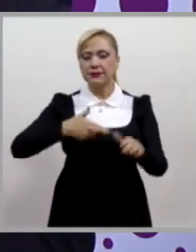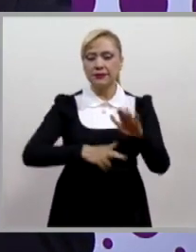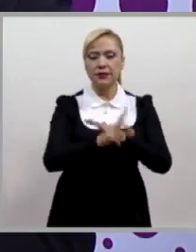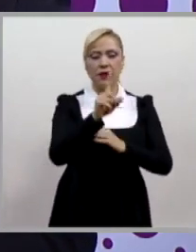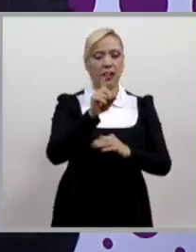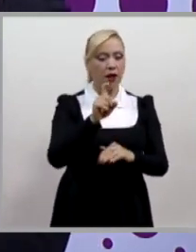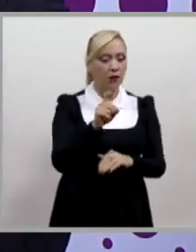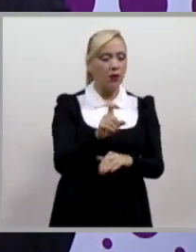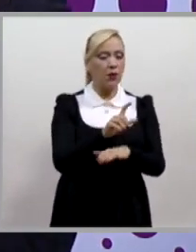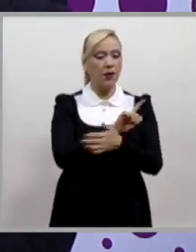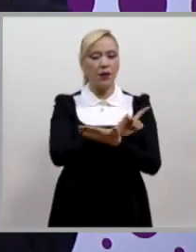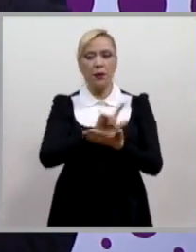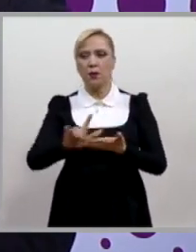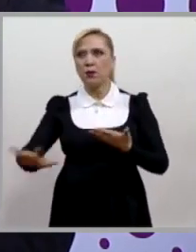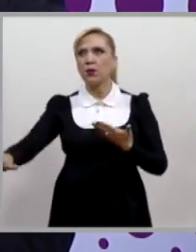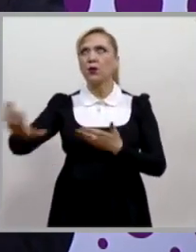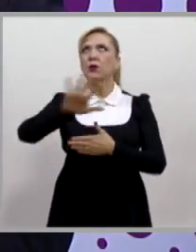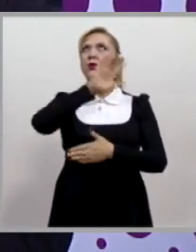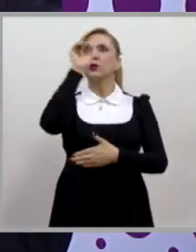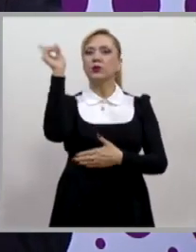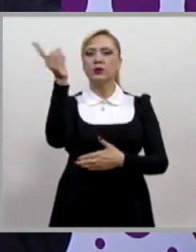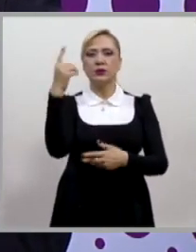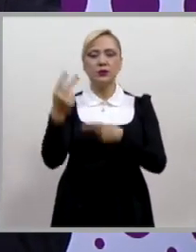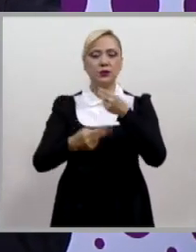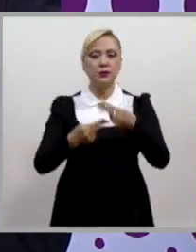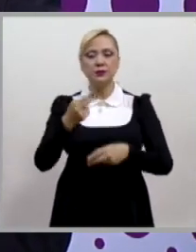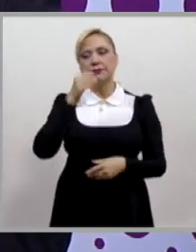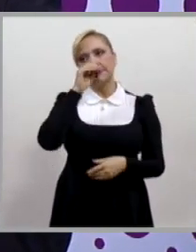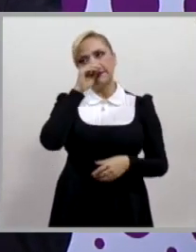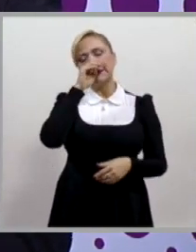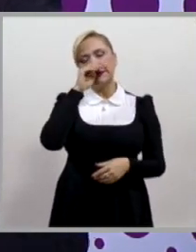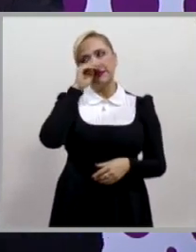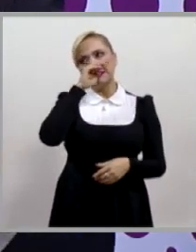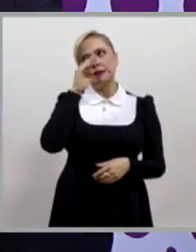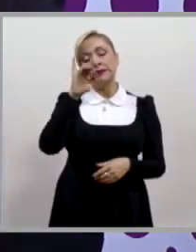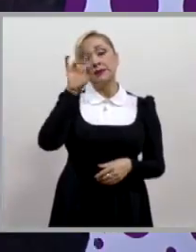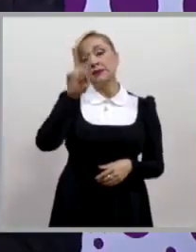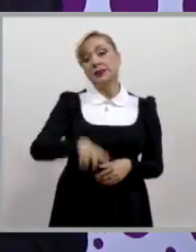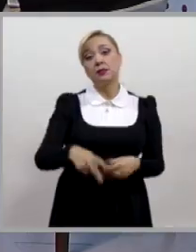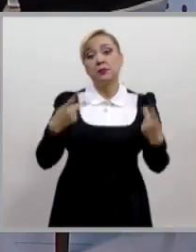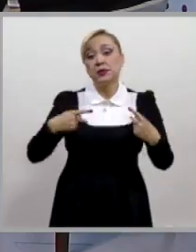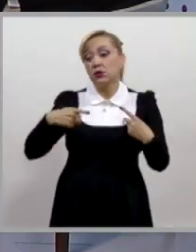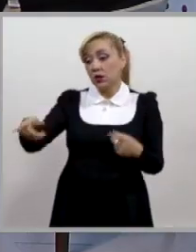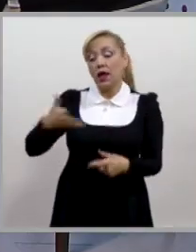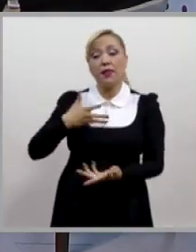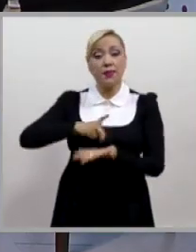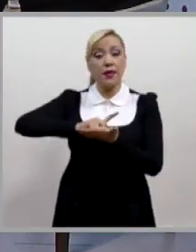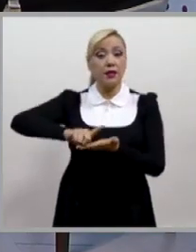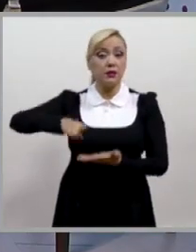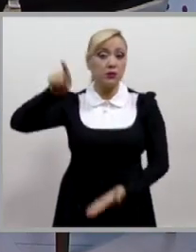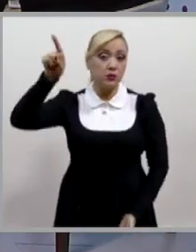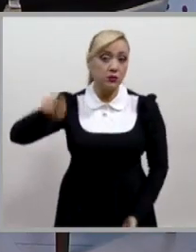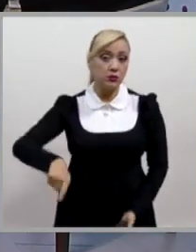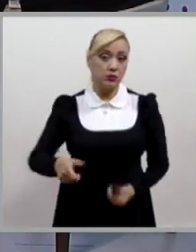interés legítimo, ¿no? En este caso que comentas, la muy comentada y debatida ley de la industria eléctrica,